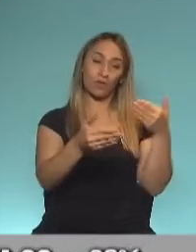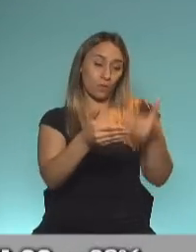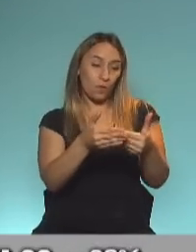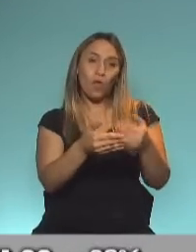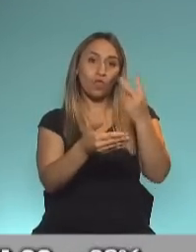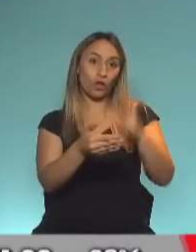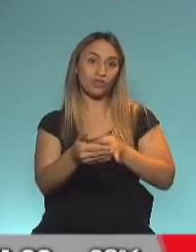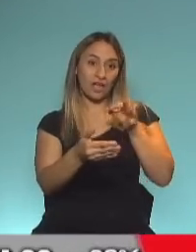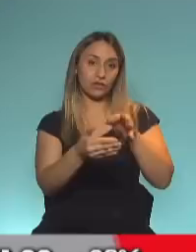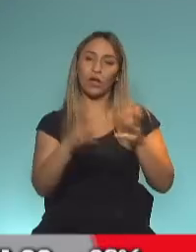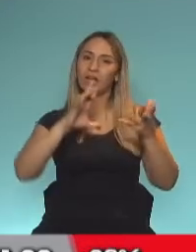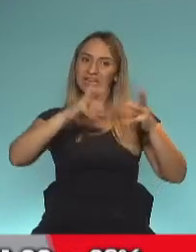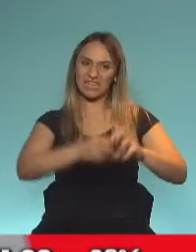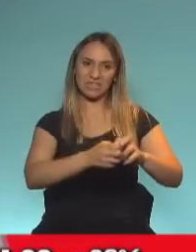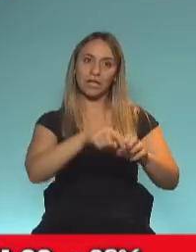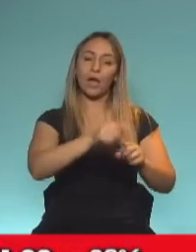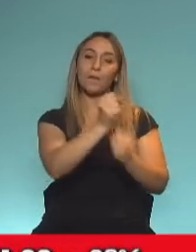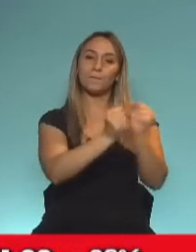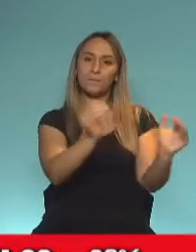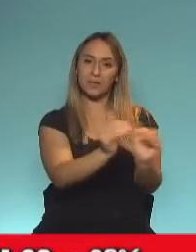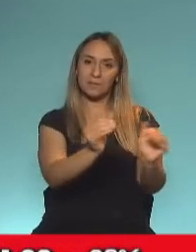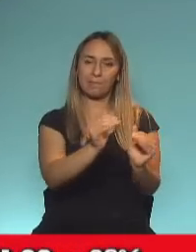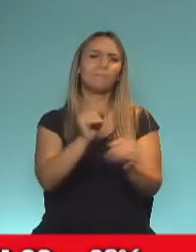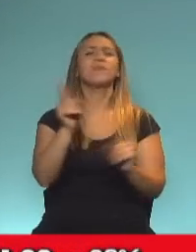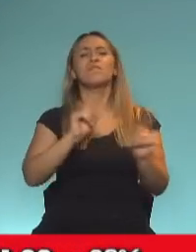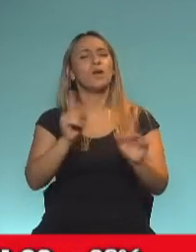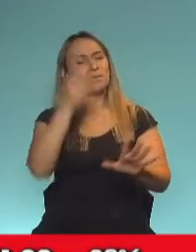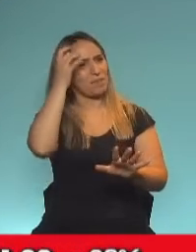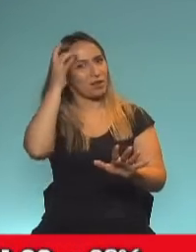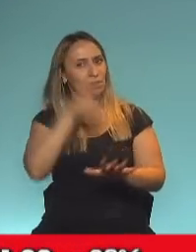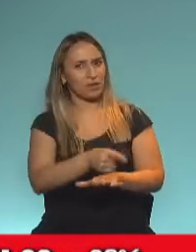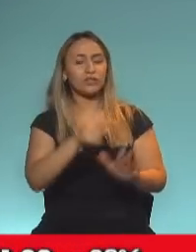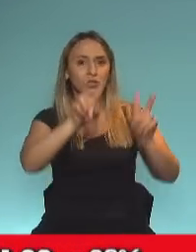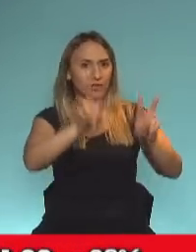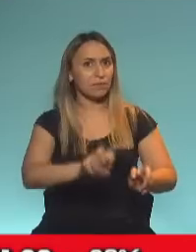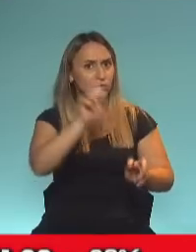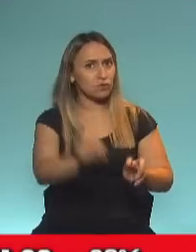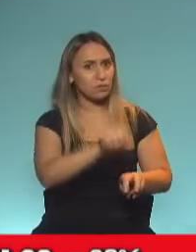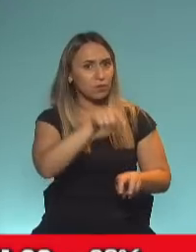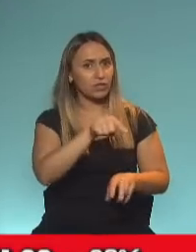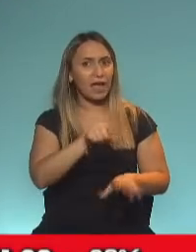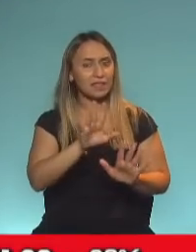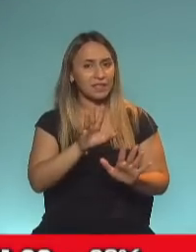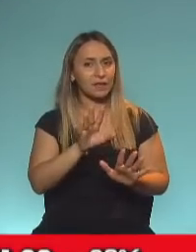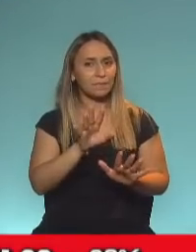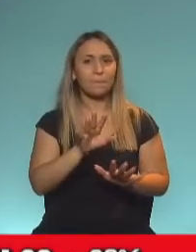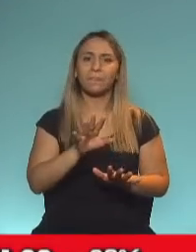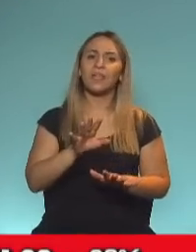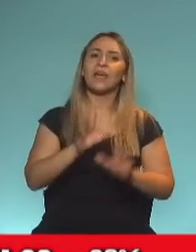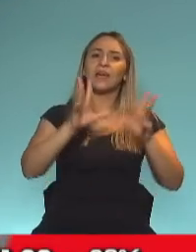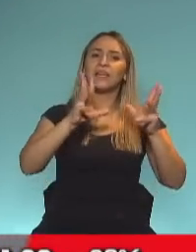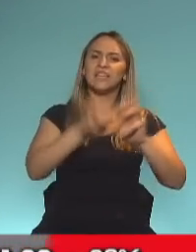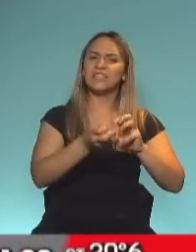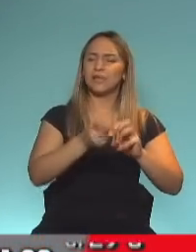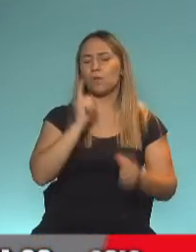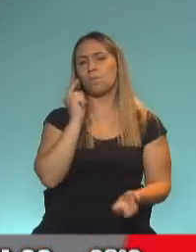golpeó fuerte a pymes y también a grandes empresas. Pero no es la crisis, discúlpeme, porque estos temas son muy importantes y la crisis no